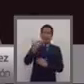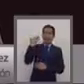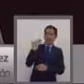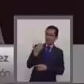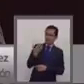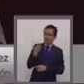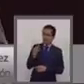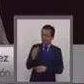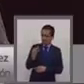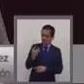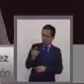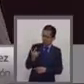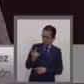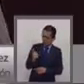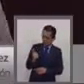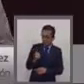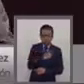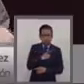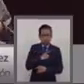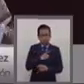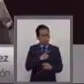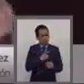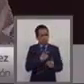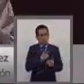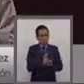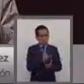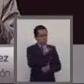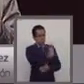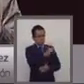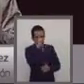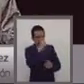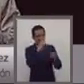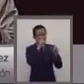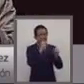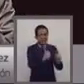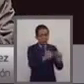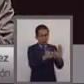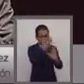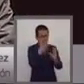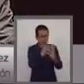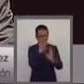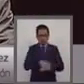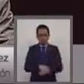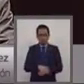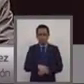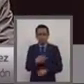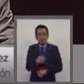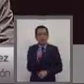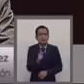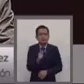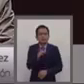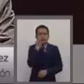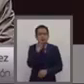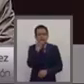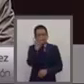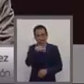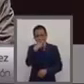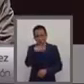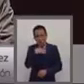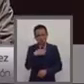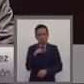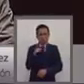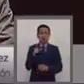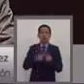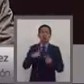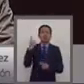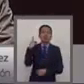pesos en la seguridad estructural de sus escuelas. Esta es la Escuela Lázaro Cárdenas en Puebla, que es una de